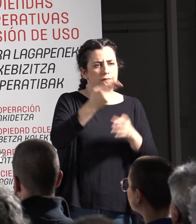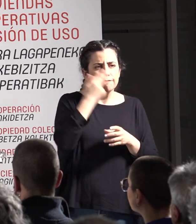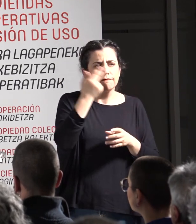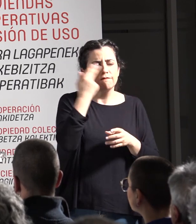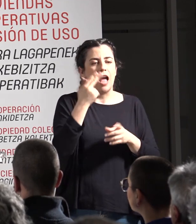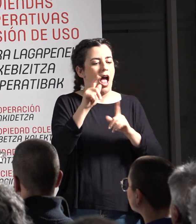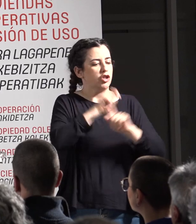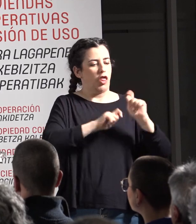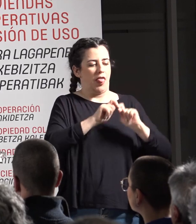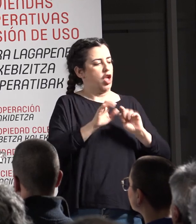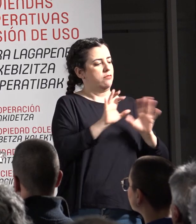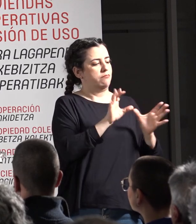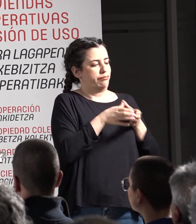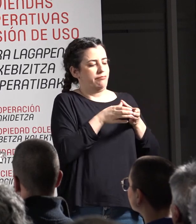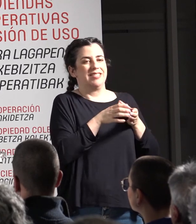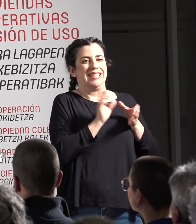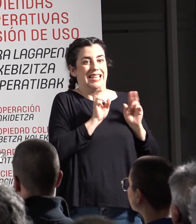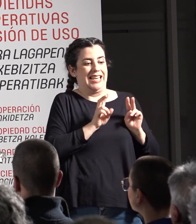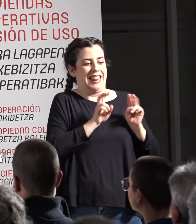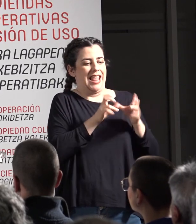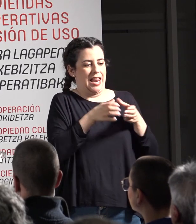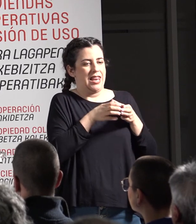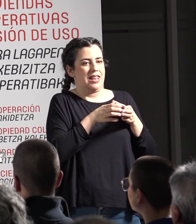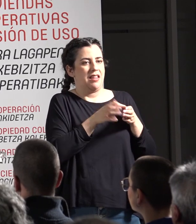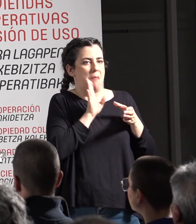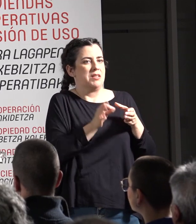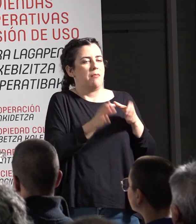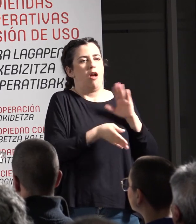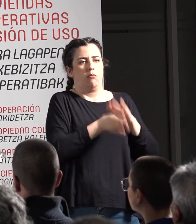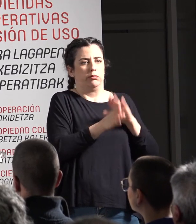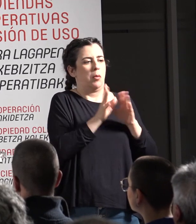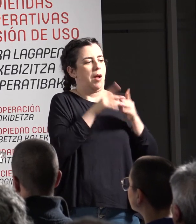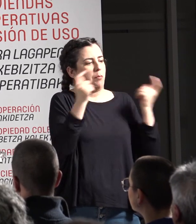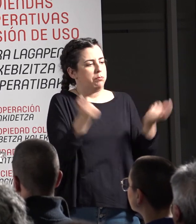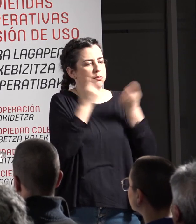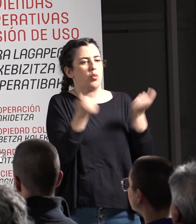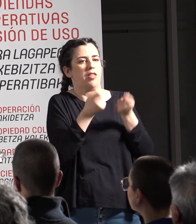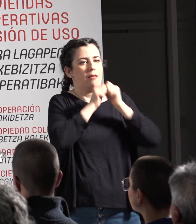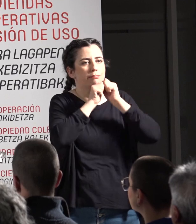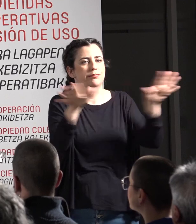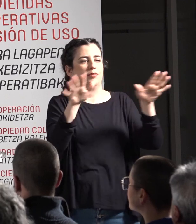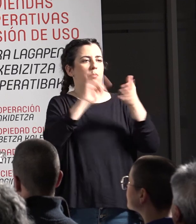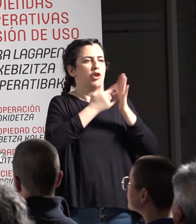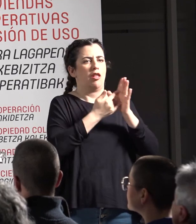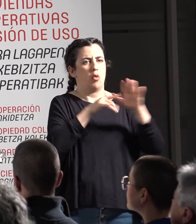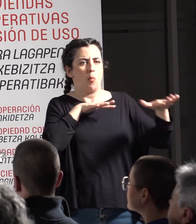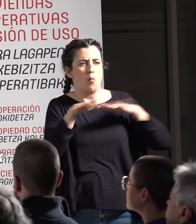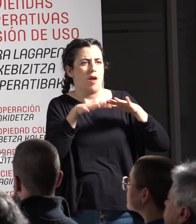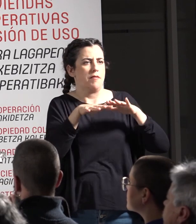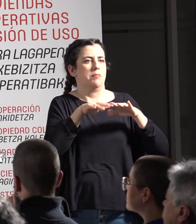asociación inicial para dar publicidad al proyecto y acuden a actos y son muy